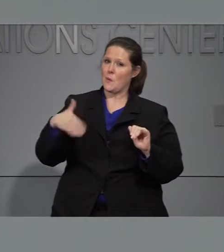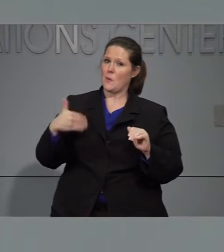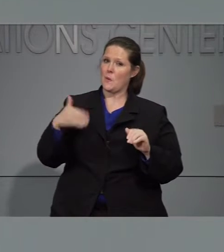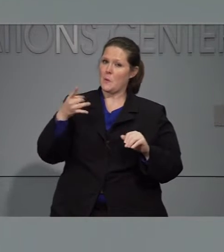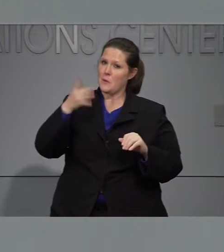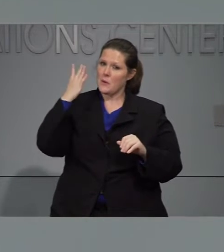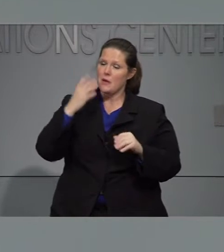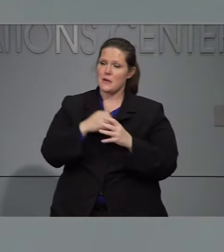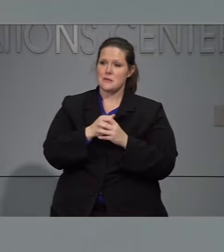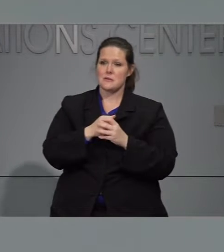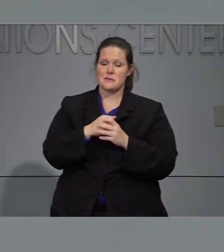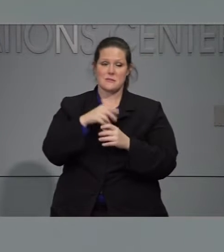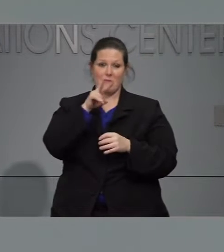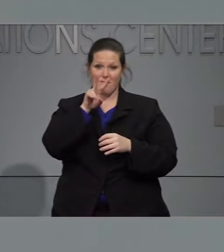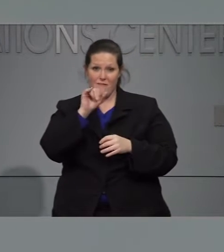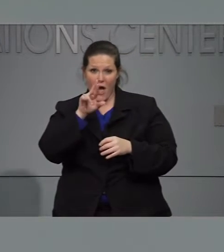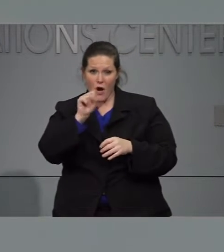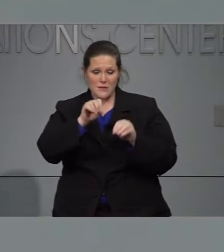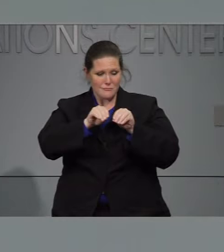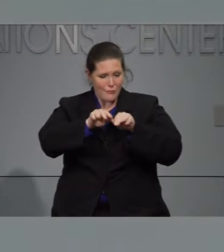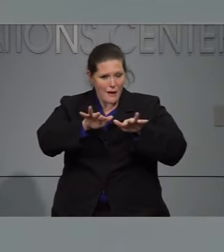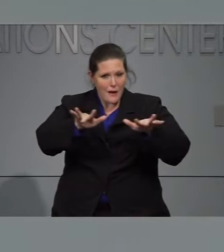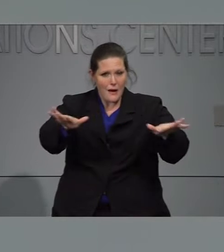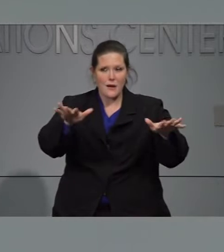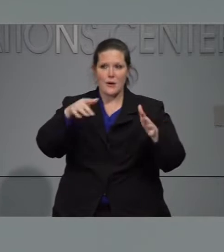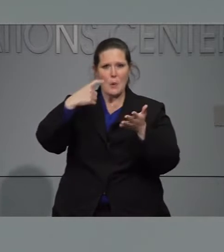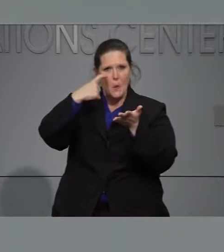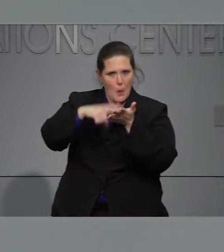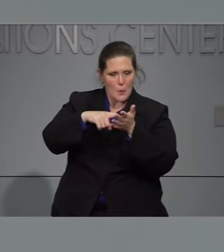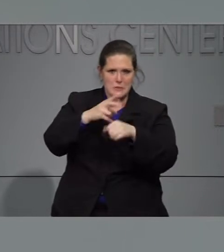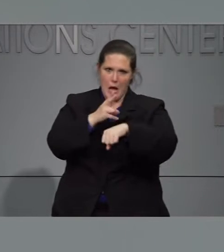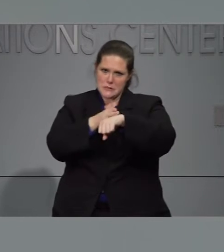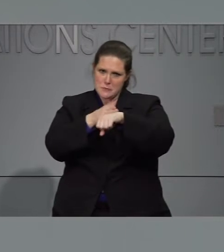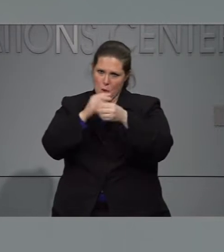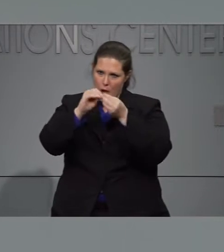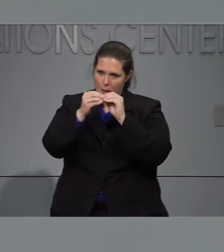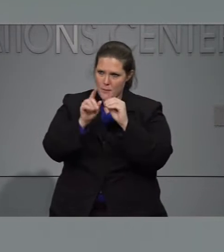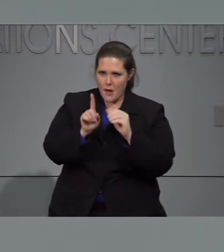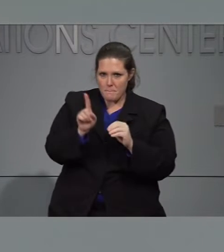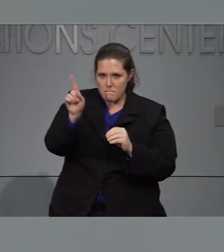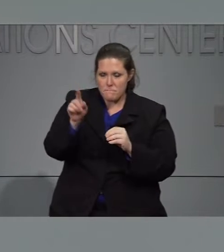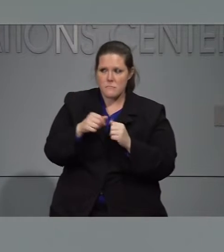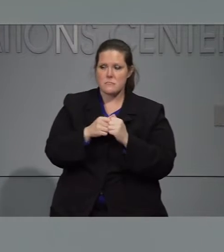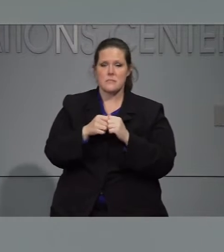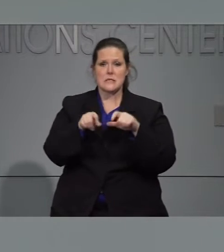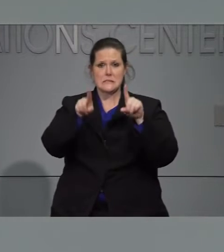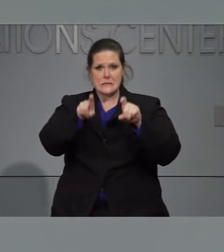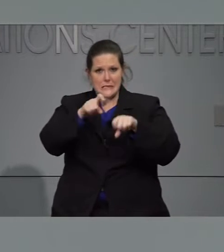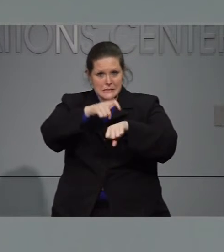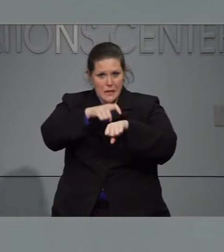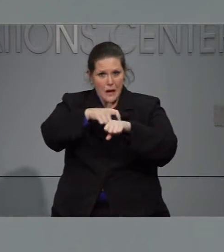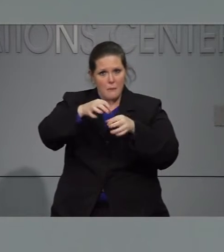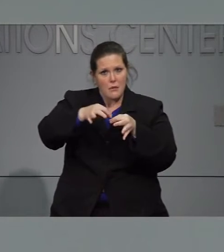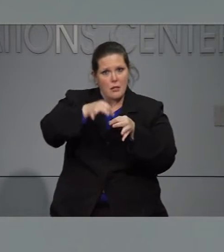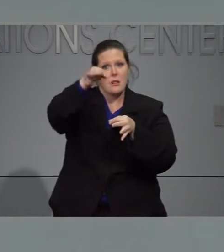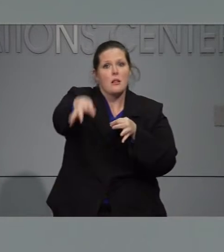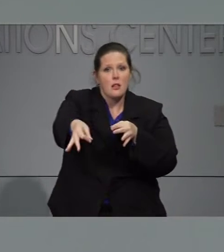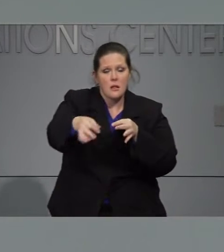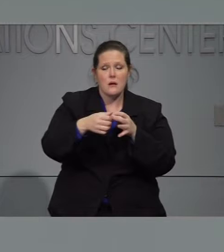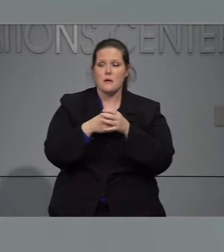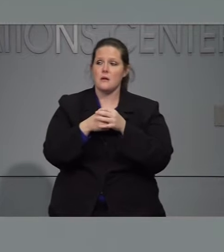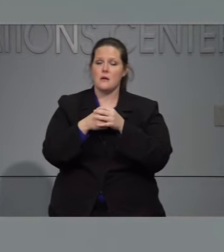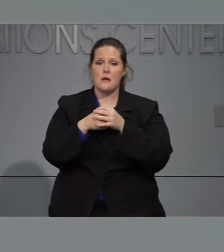como hospitalizaciones, están aumentando. El tiempo de respuesta para las pruebas es largo y seguimos teniendo la necesidad de contratar